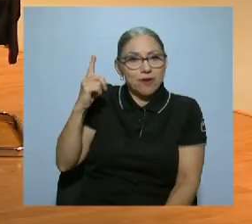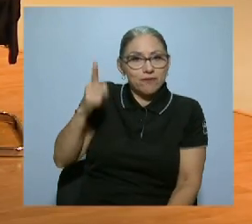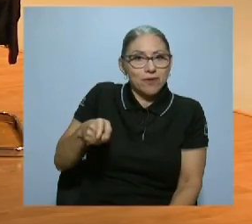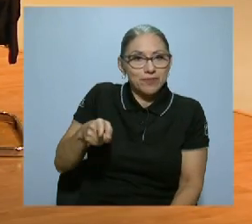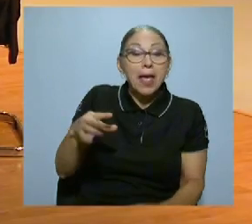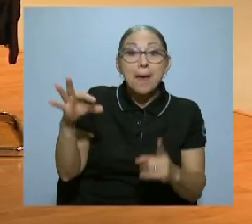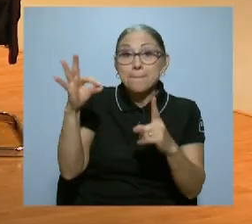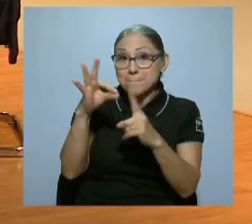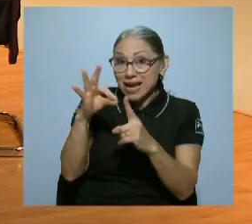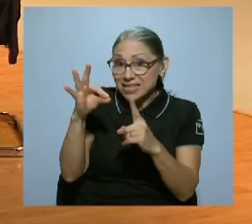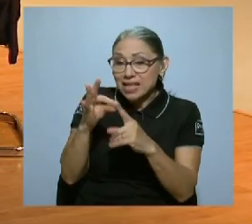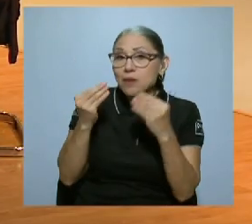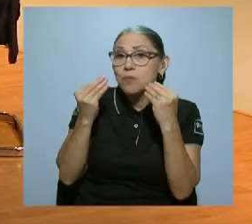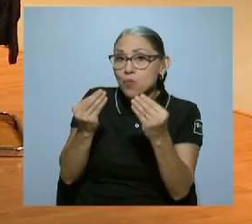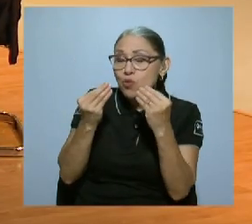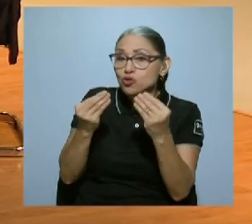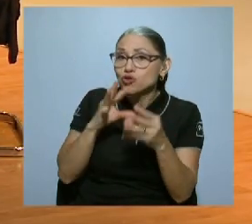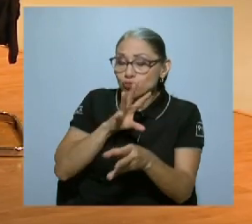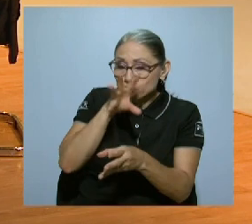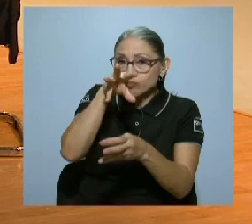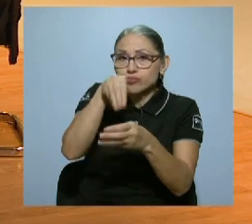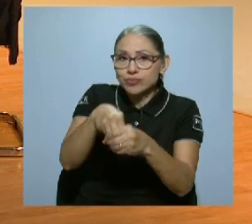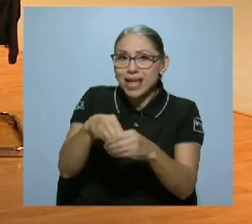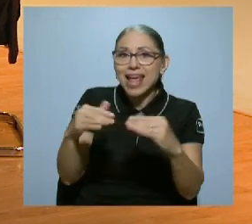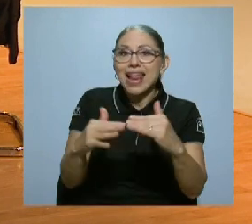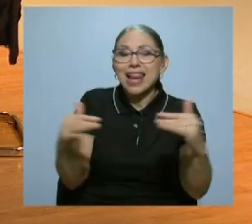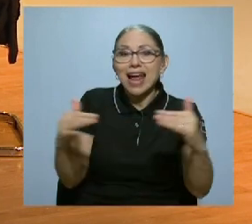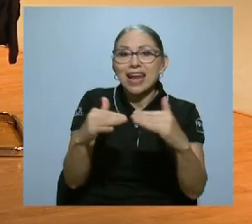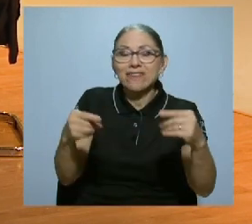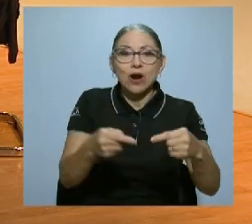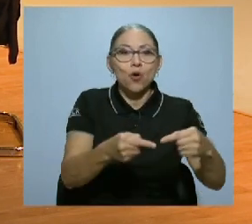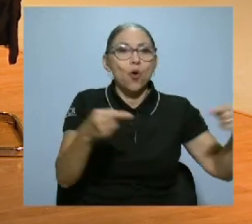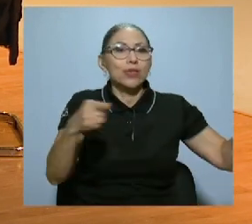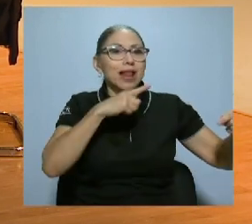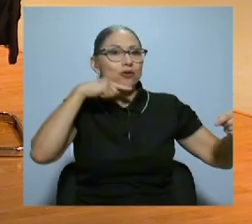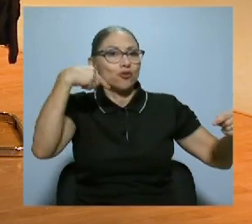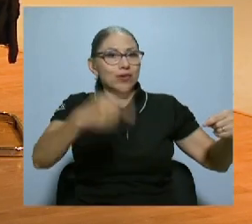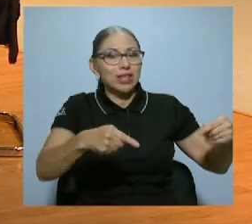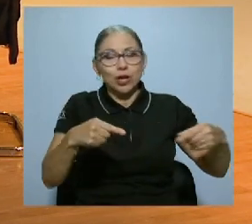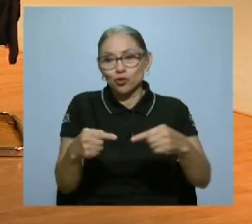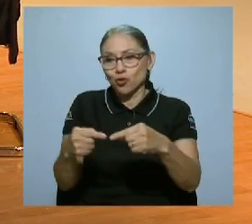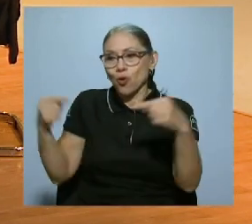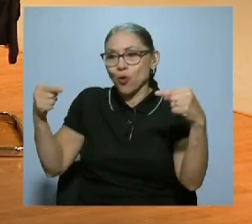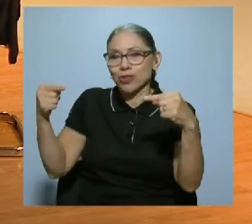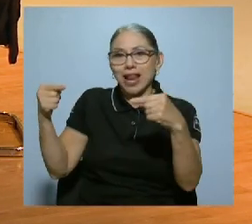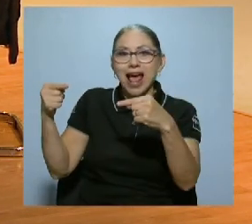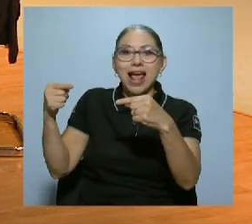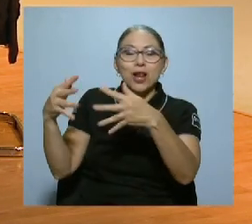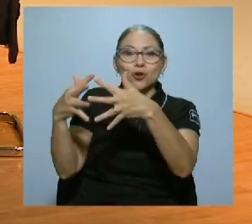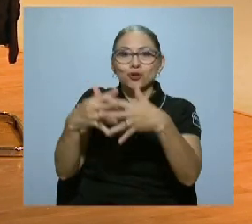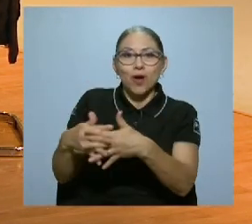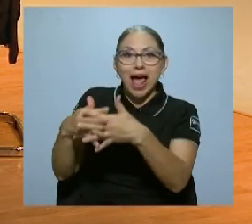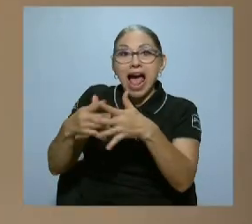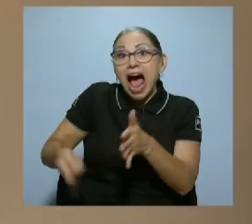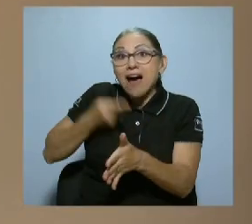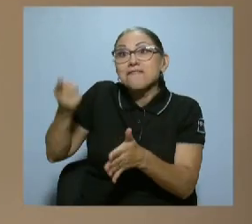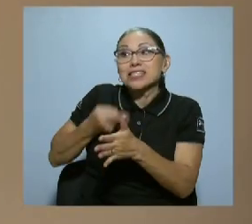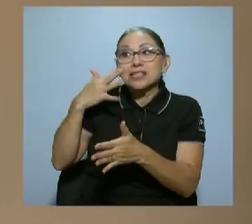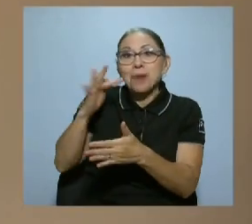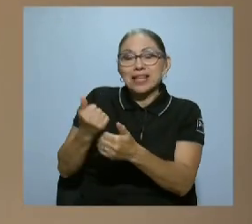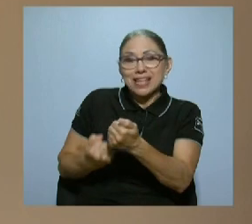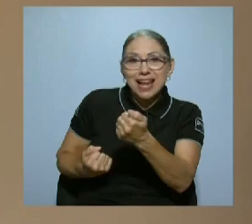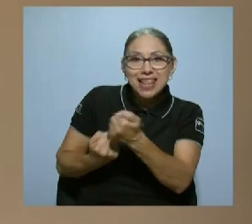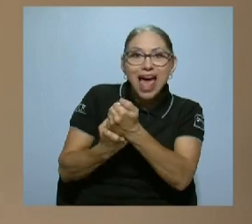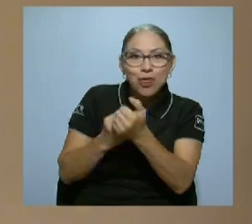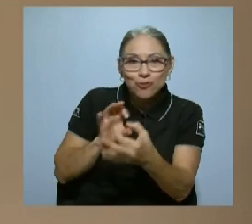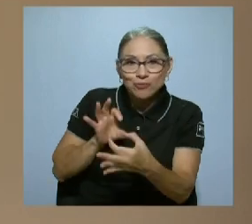estado metido mucho en la guerra contra los soviéticos, en la guerra contra los norteamericanos, algunas veces parece aliado. Algunos grupos dentro